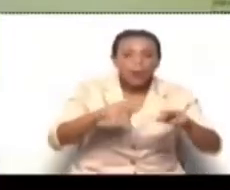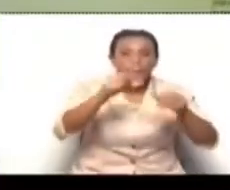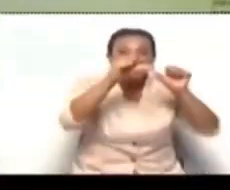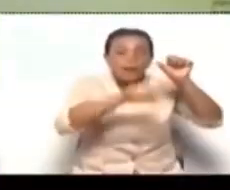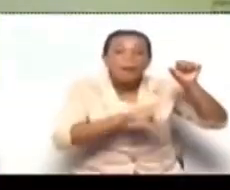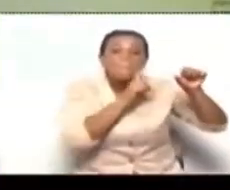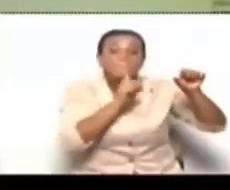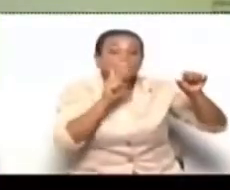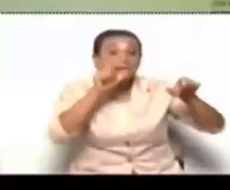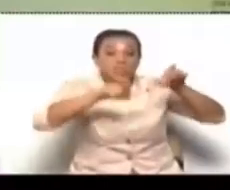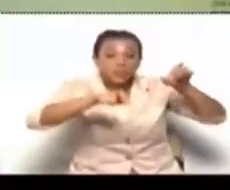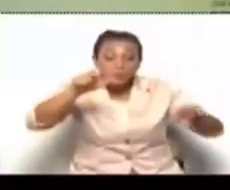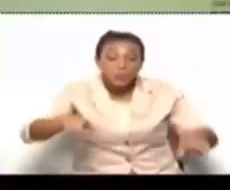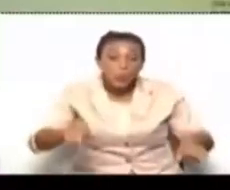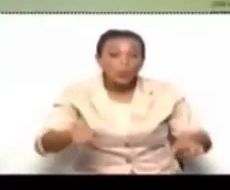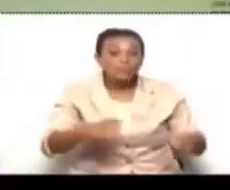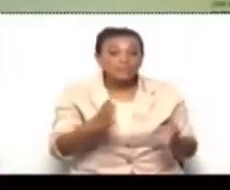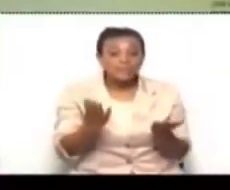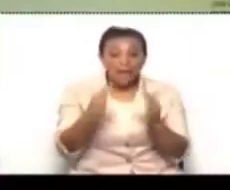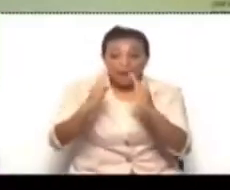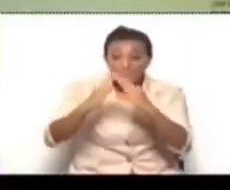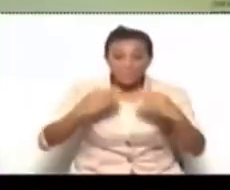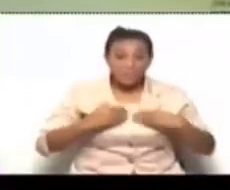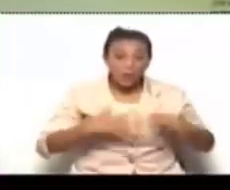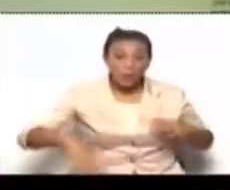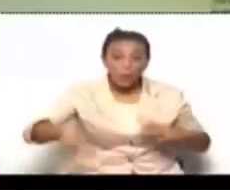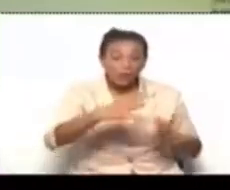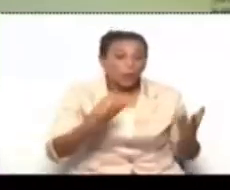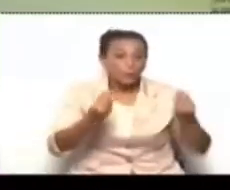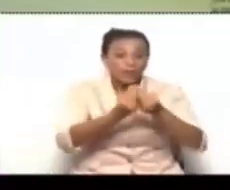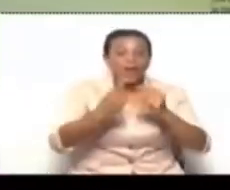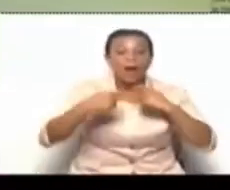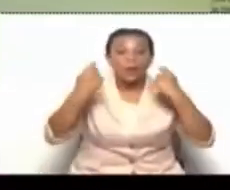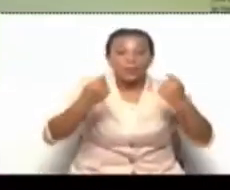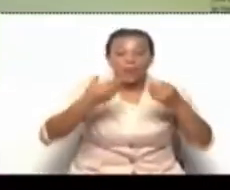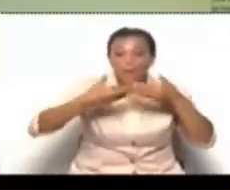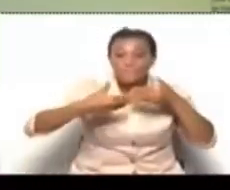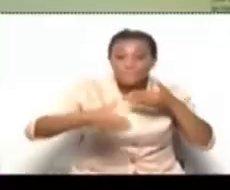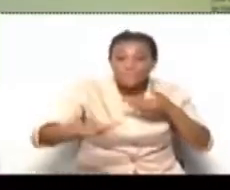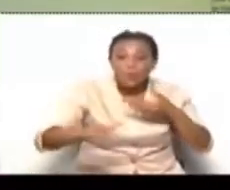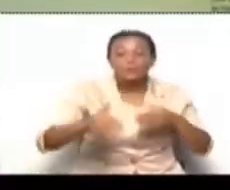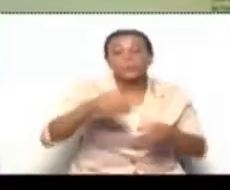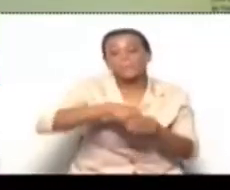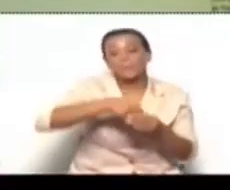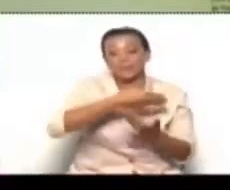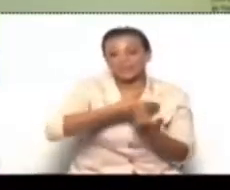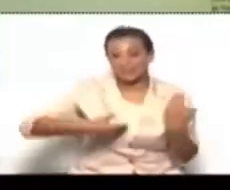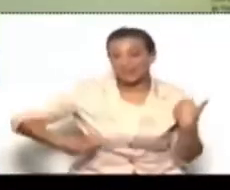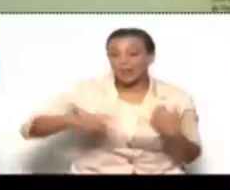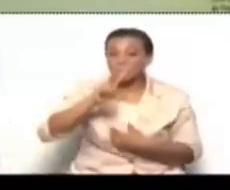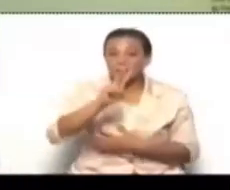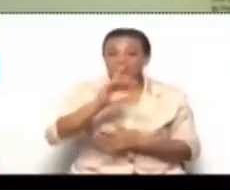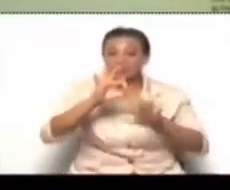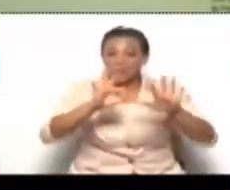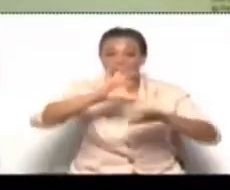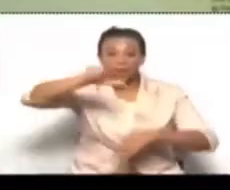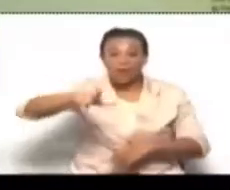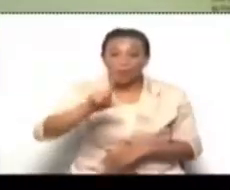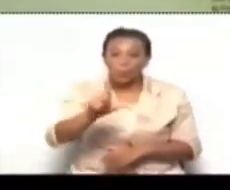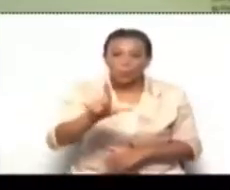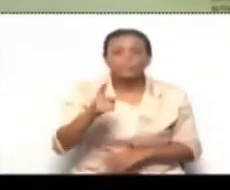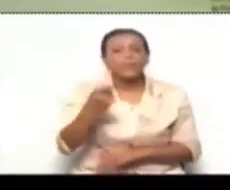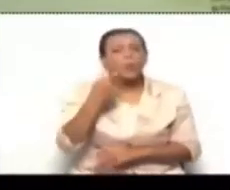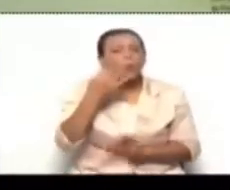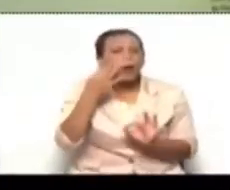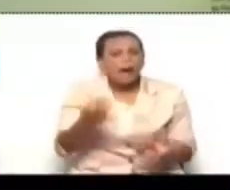listado oficial de los miembros de mesa que acompañarán la jornada comicial en las presidenciales del 28 de julio, porque lo que se está buscando es